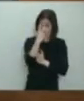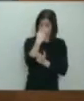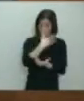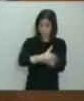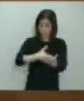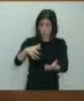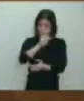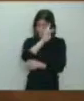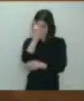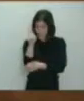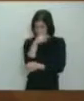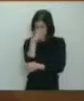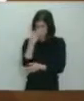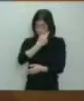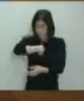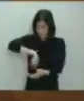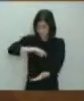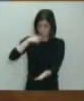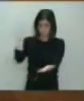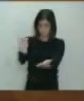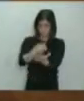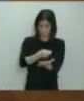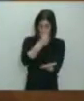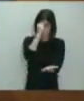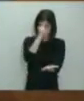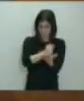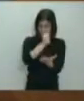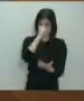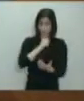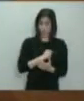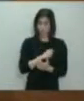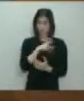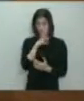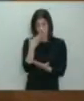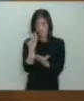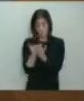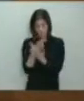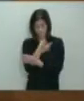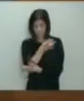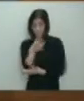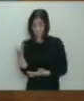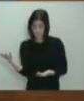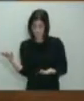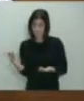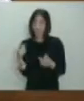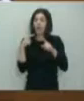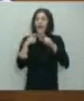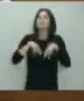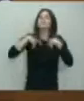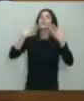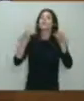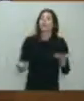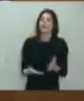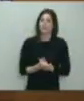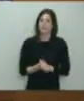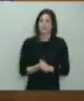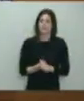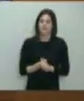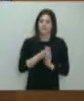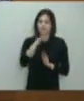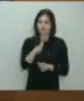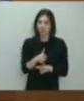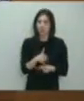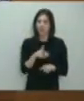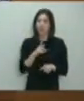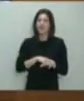de euros a los bancos por esa petición de endeudamiento, con el objetivo de rebajar el periodo medio de